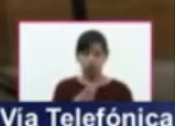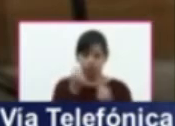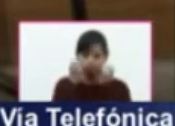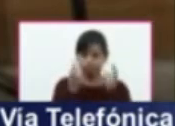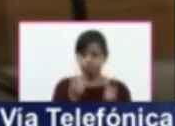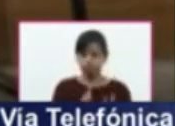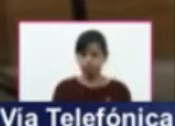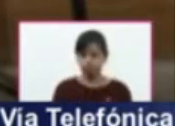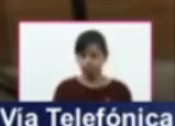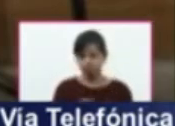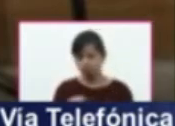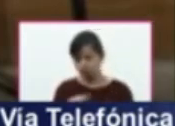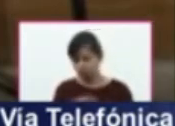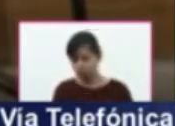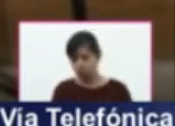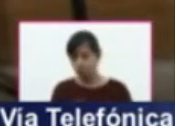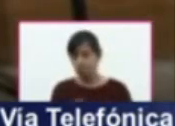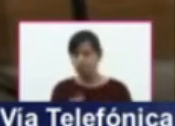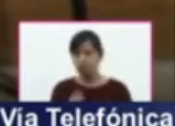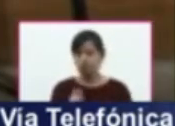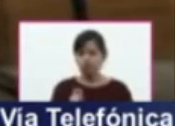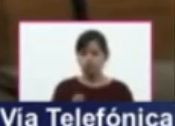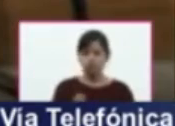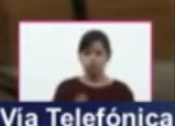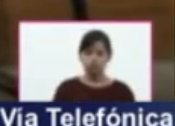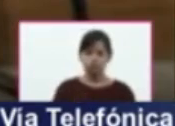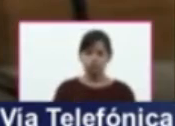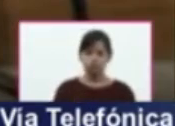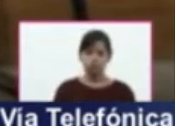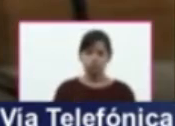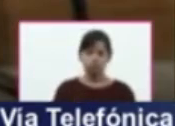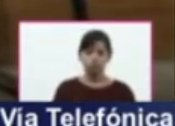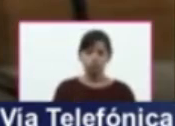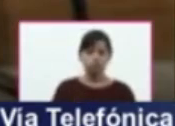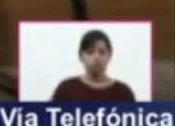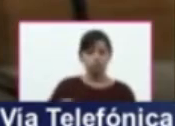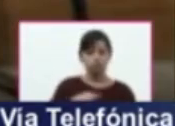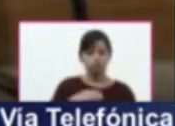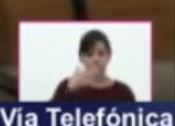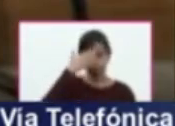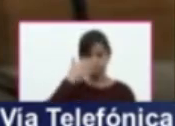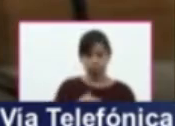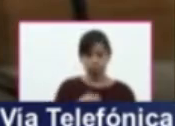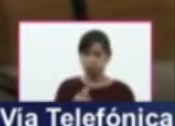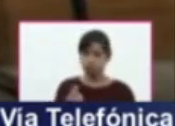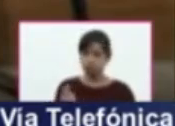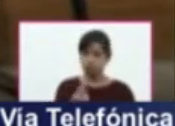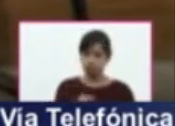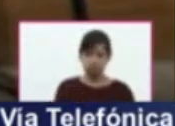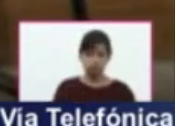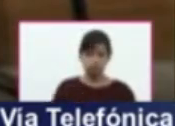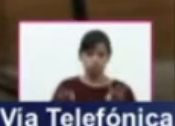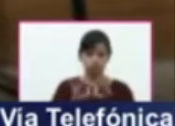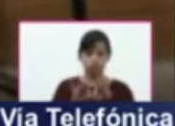señor tartamudeaba, el señor se le trababa la lengua, no sabía cómo descalificar